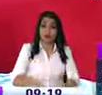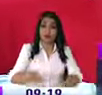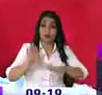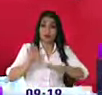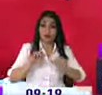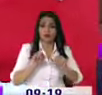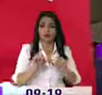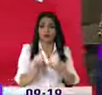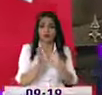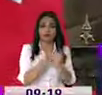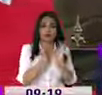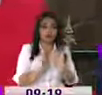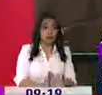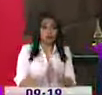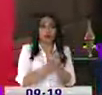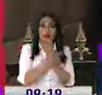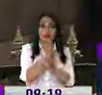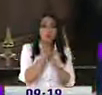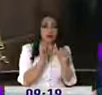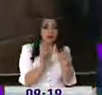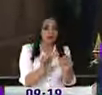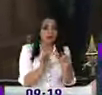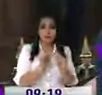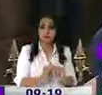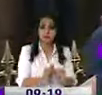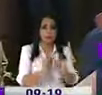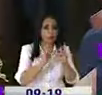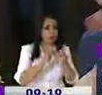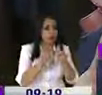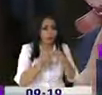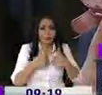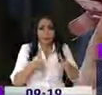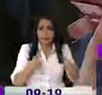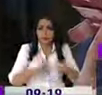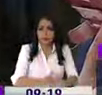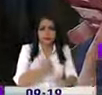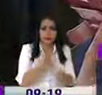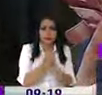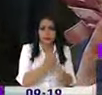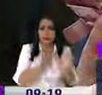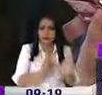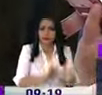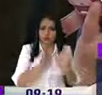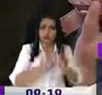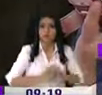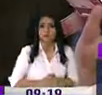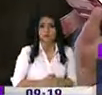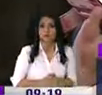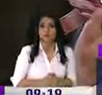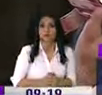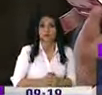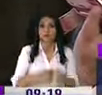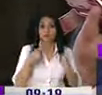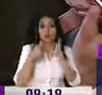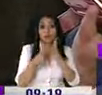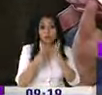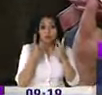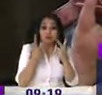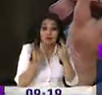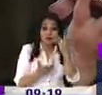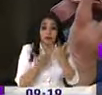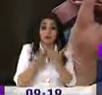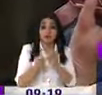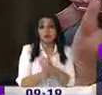permanentes, todos los funcionarios de carrera se mantienen sin ninguna novedad. El mejor escenario quizás ver si